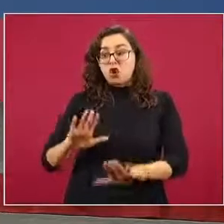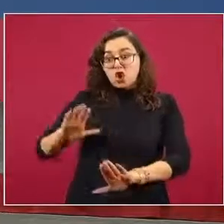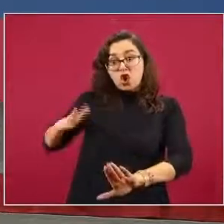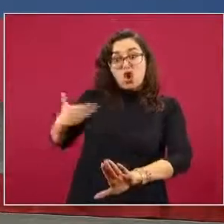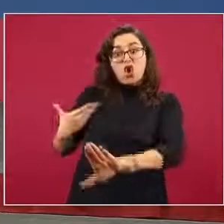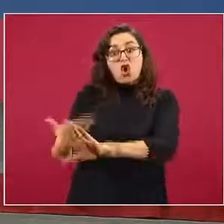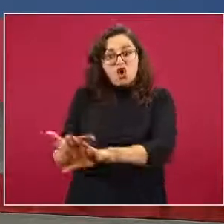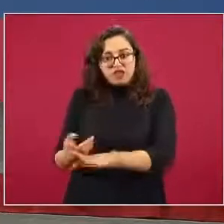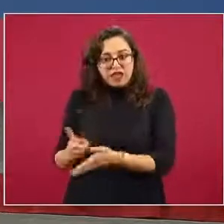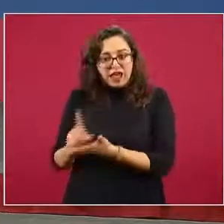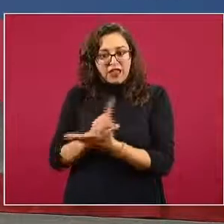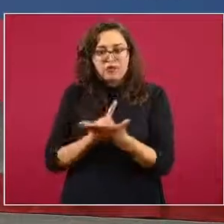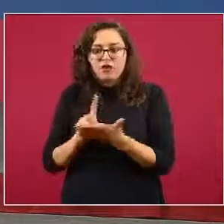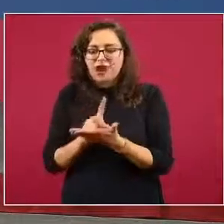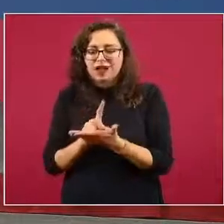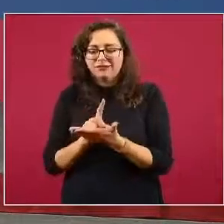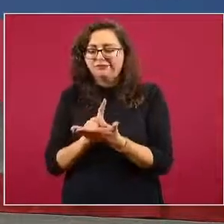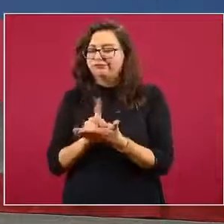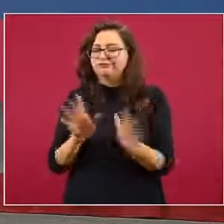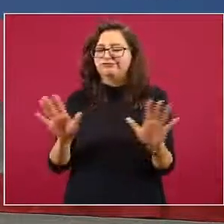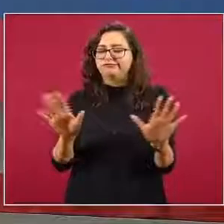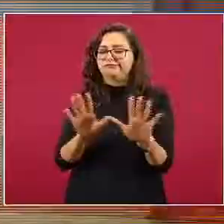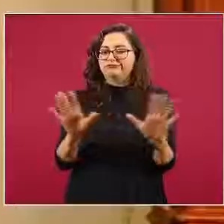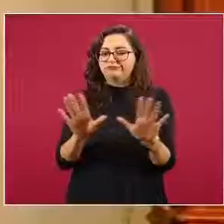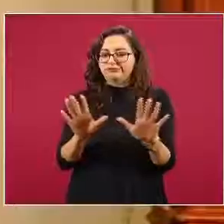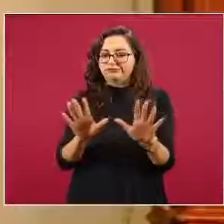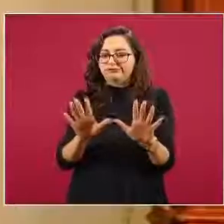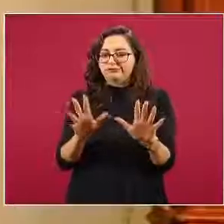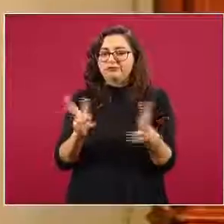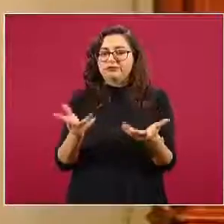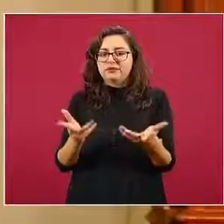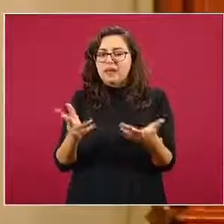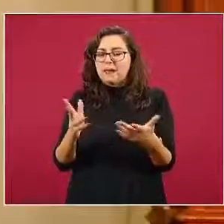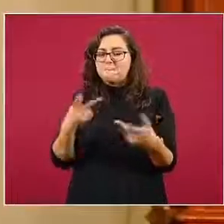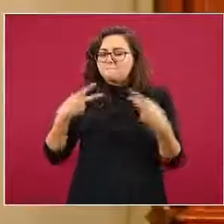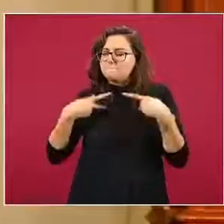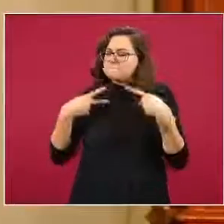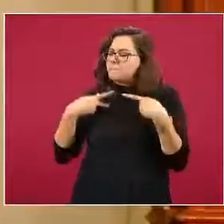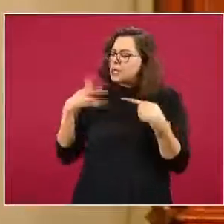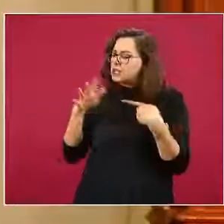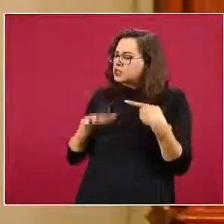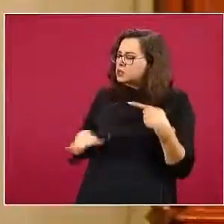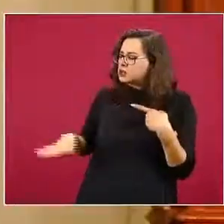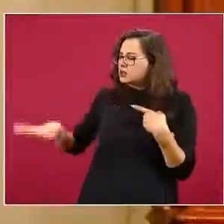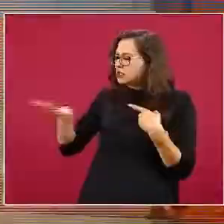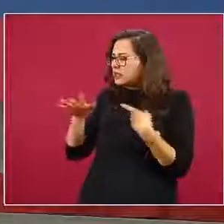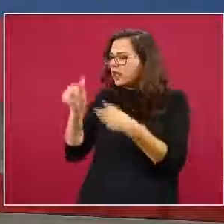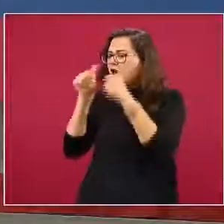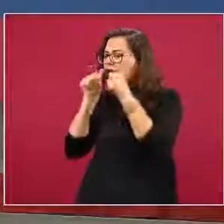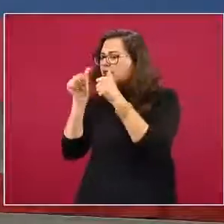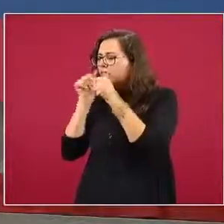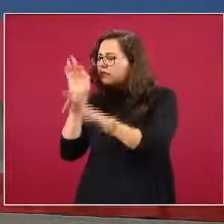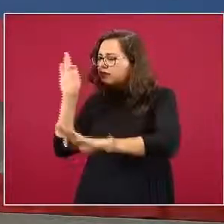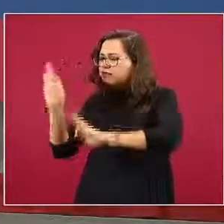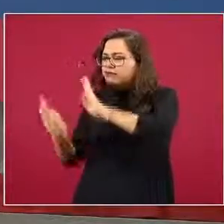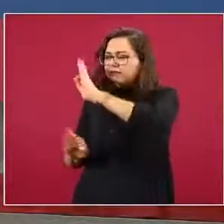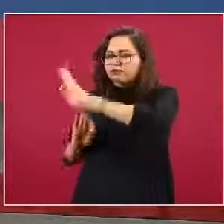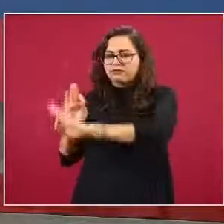las drogas a una visión basada en las personas, no basada en las sustancias. La que sigue.